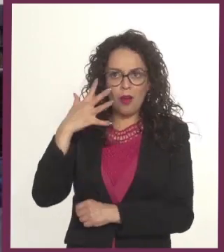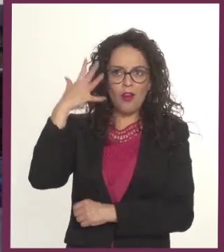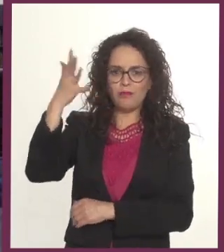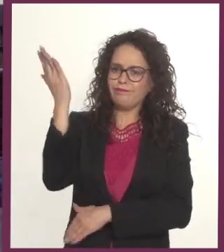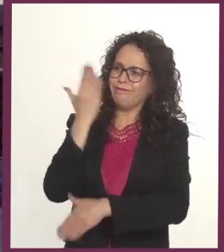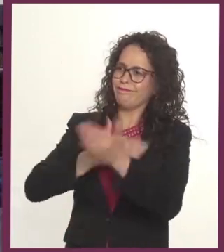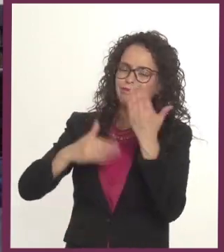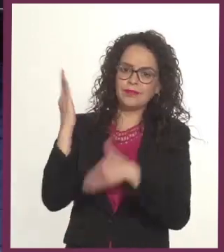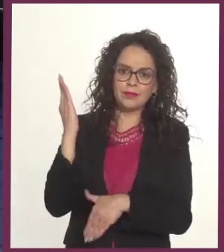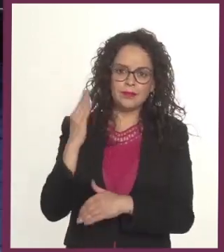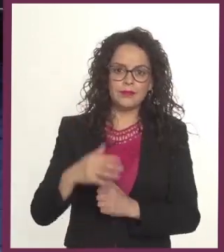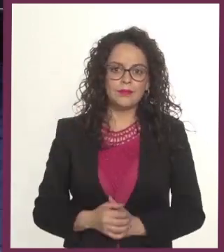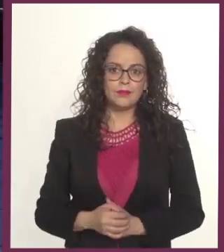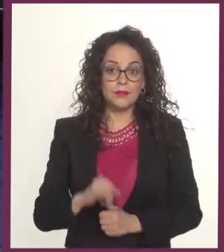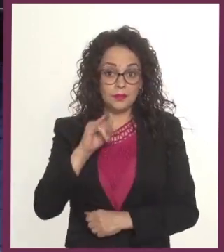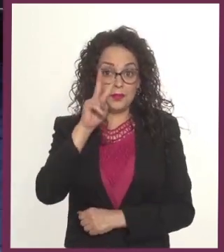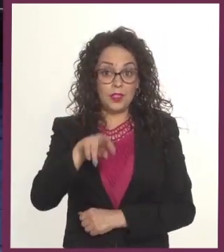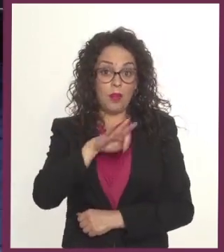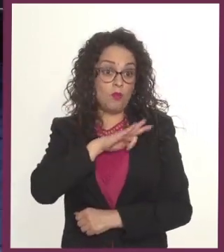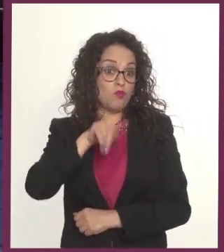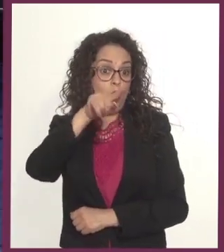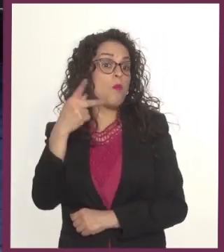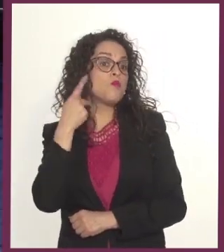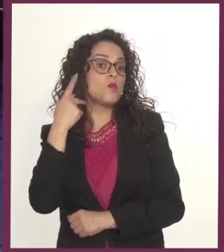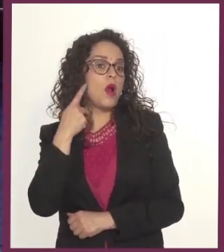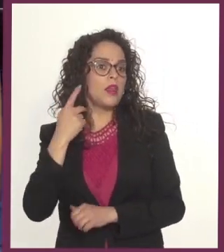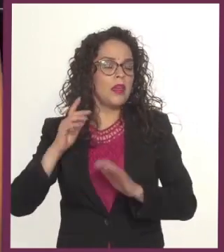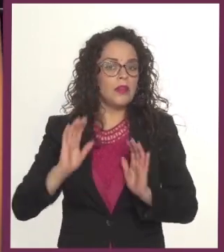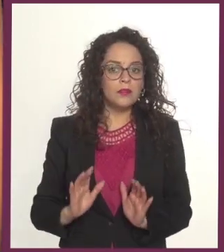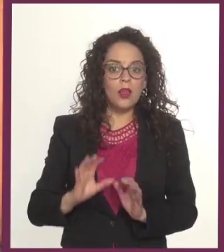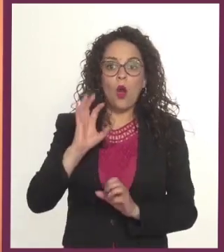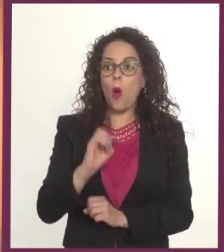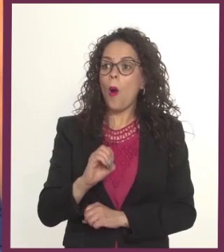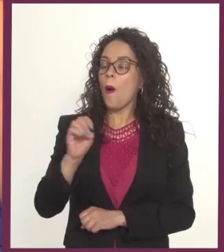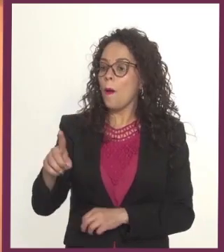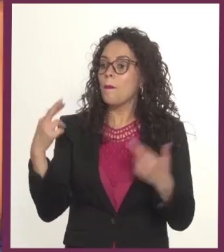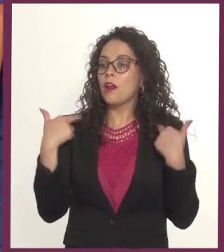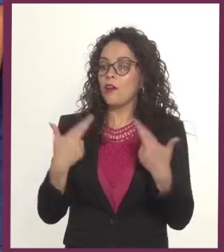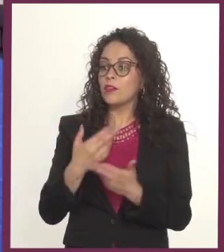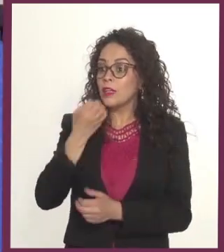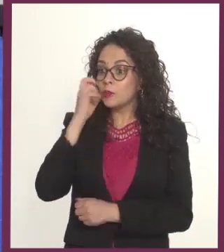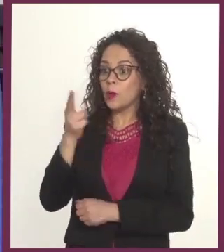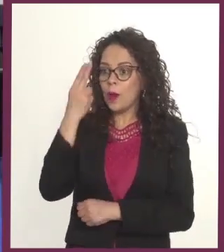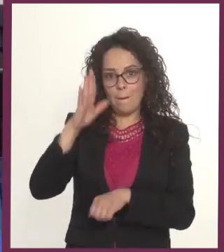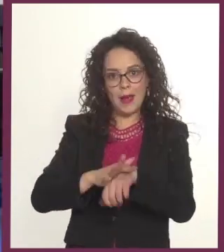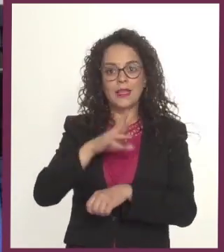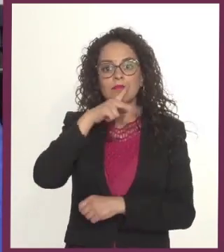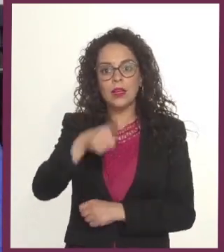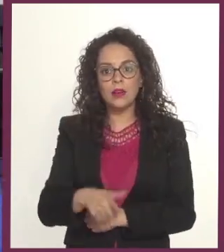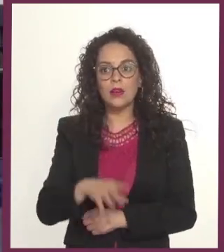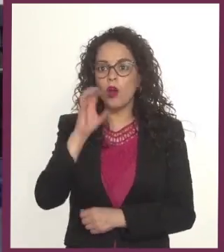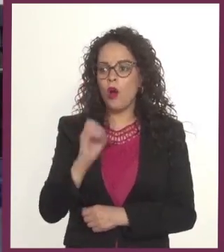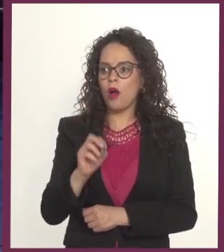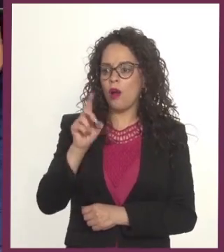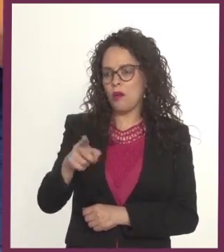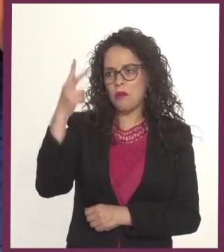Puedes convertirte en un gran político. O en el mejor profesor de la universidad. O un excelente diplomático, viajando por todo el